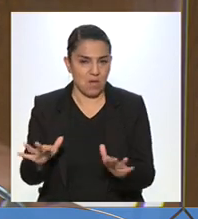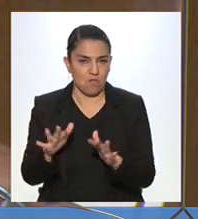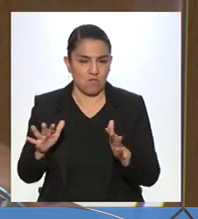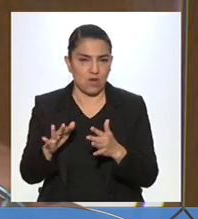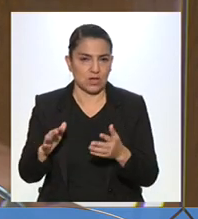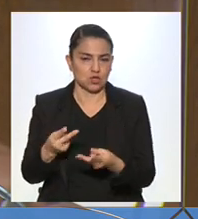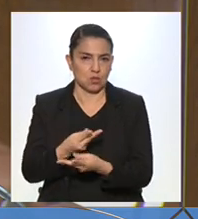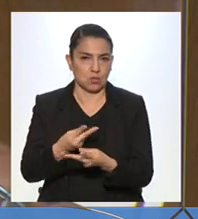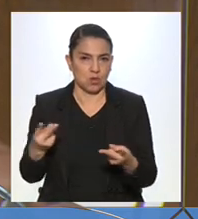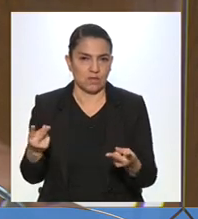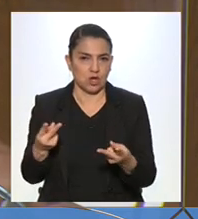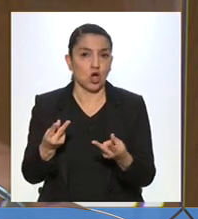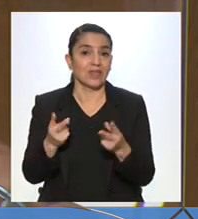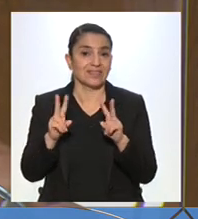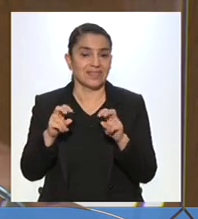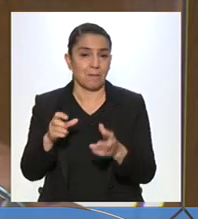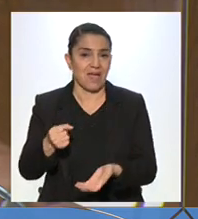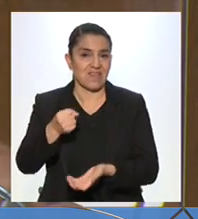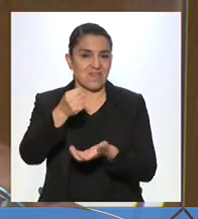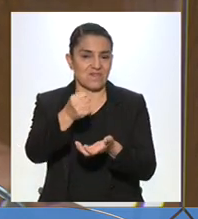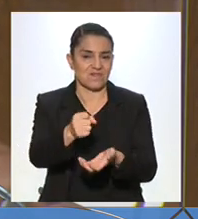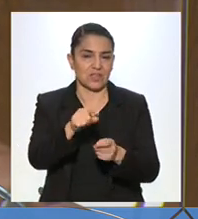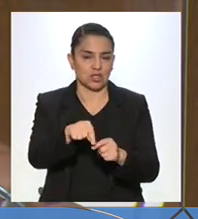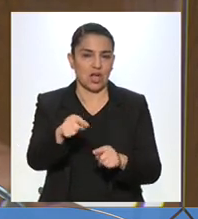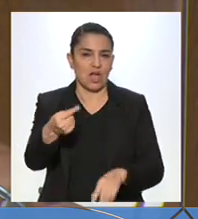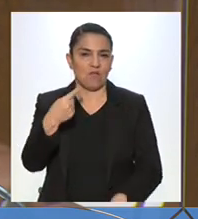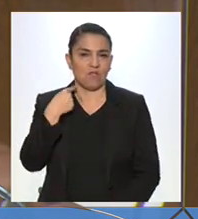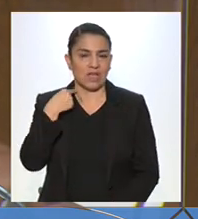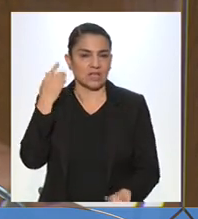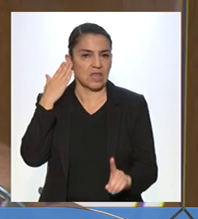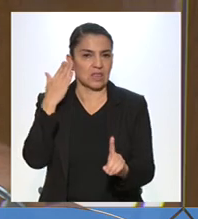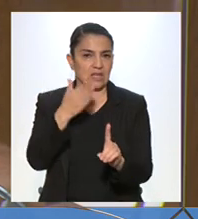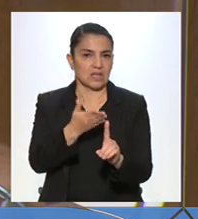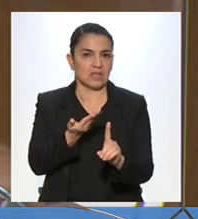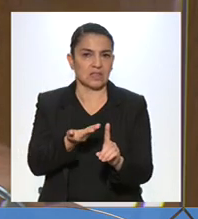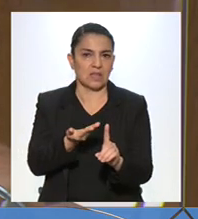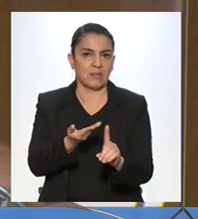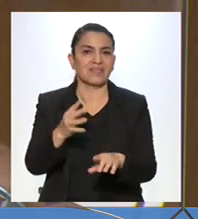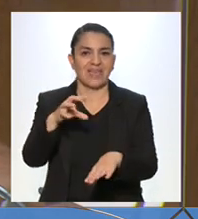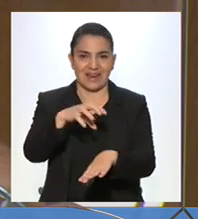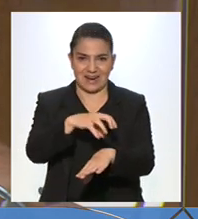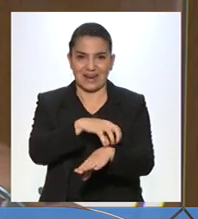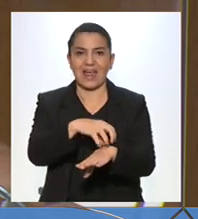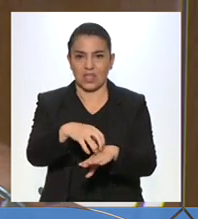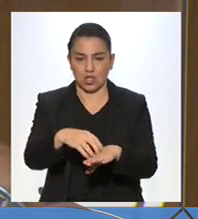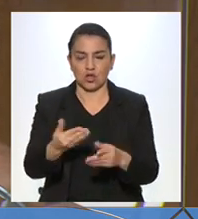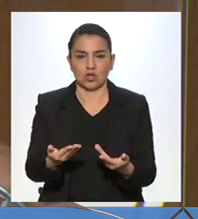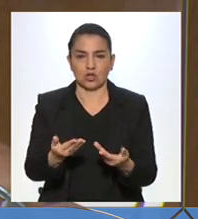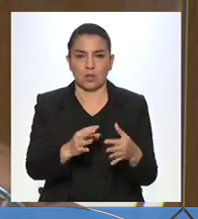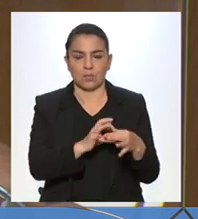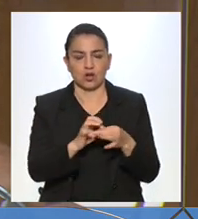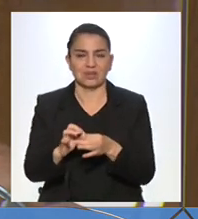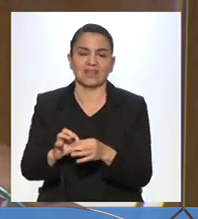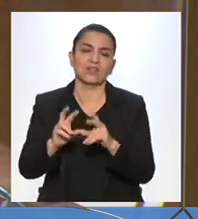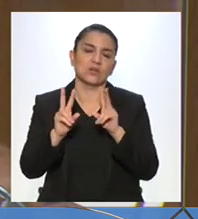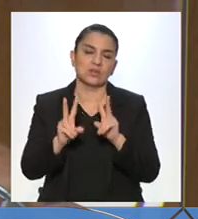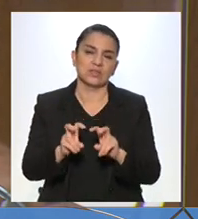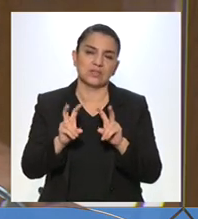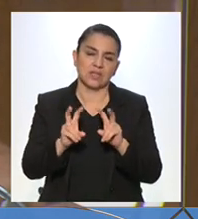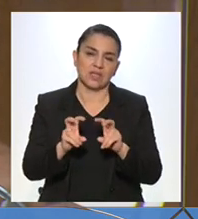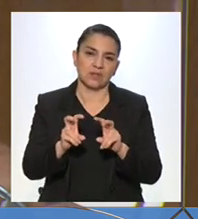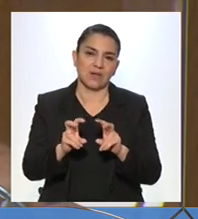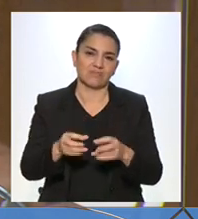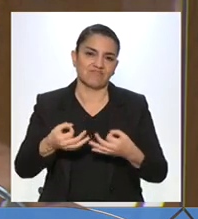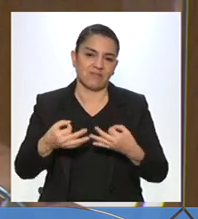materia de inversión, evidentemente que afecta directamente a nuestras regiones. Por lo tanto, son temas que evidentemente